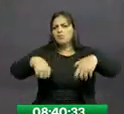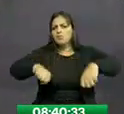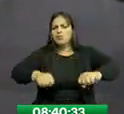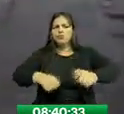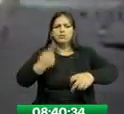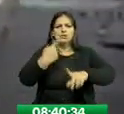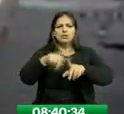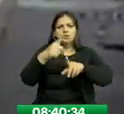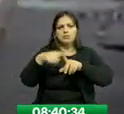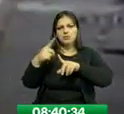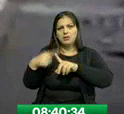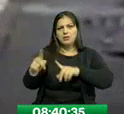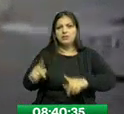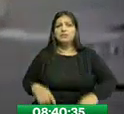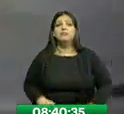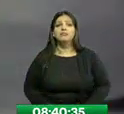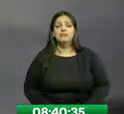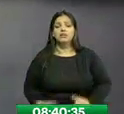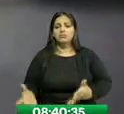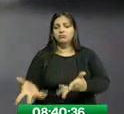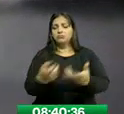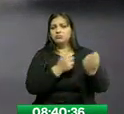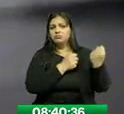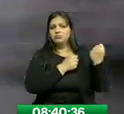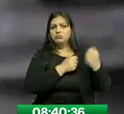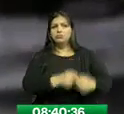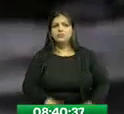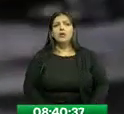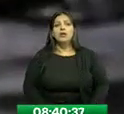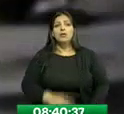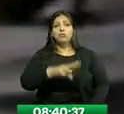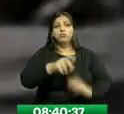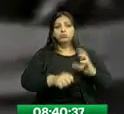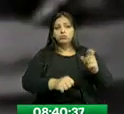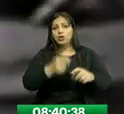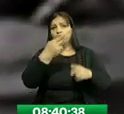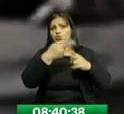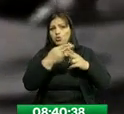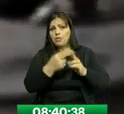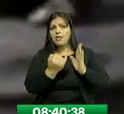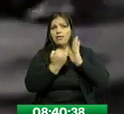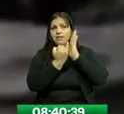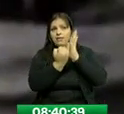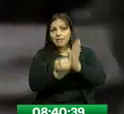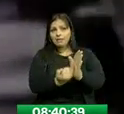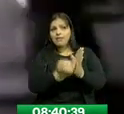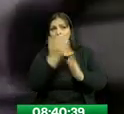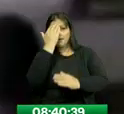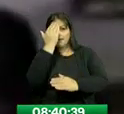en Babahoyo, a quienes ya tienen identificados. Desde Los Ríos informó Odette Camacho.